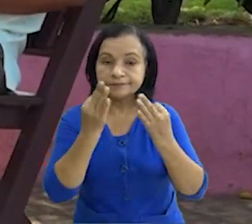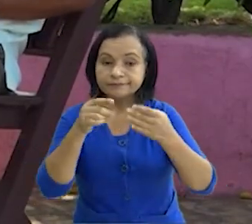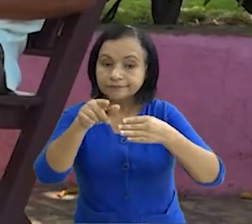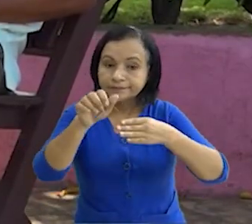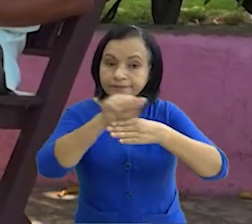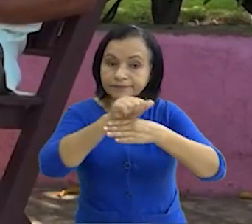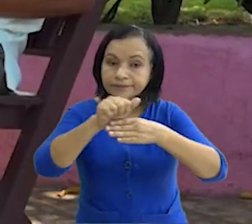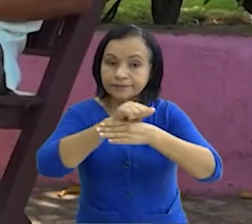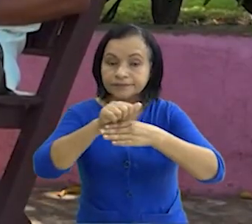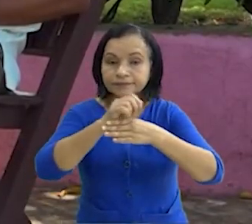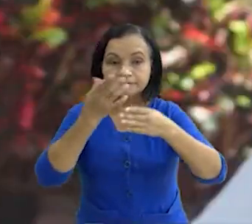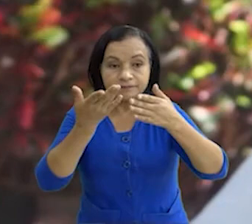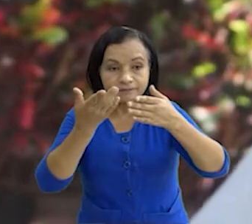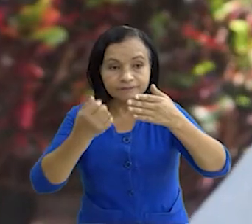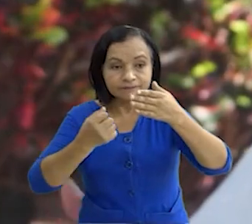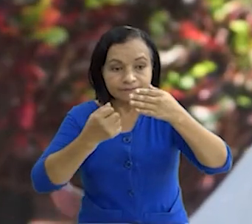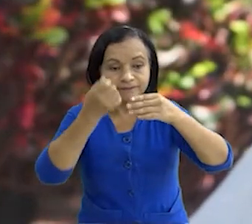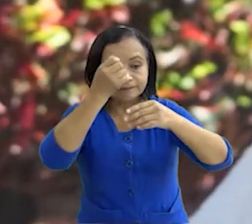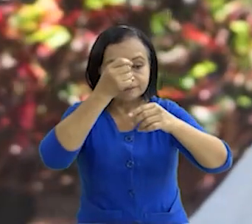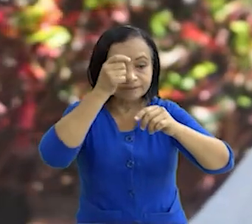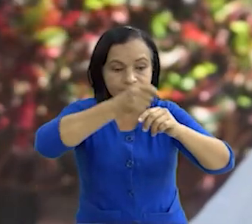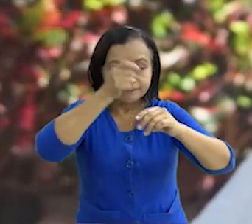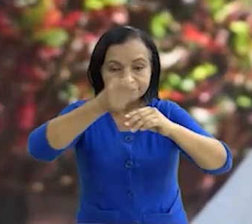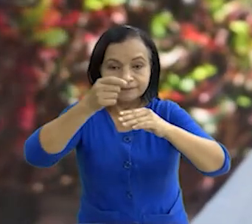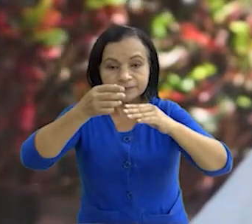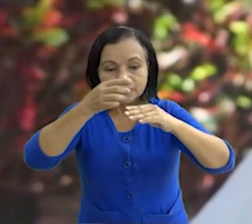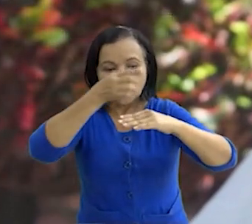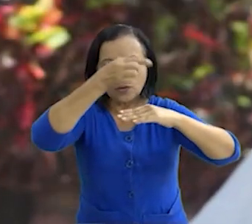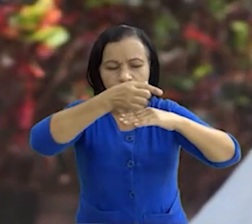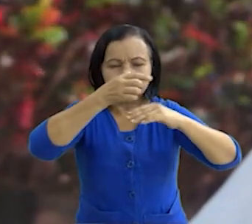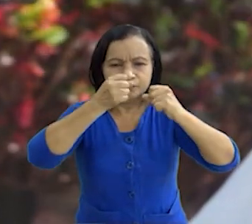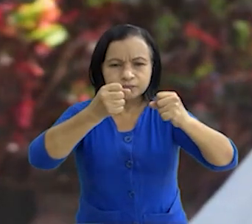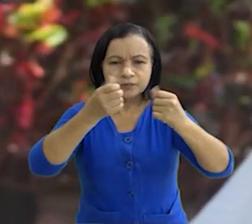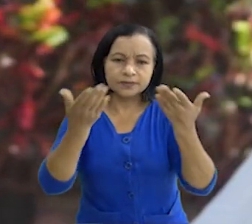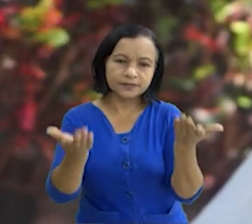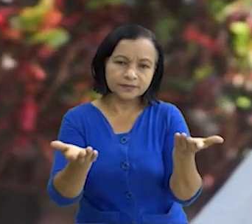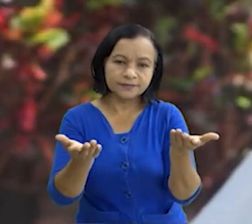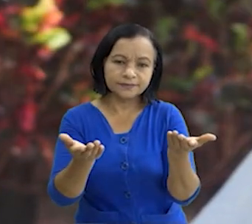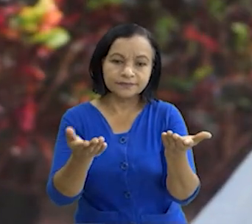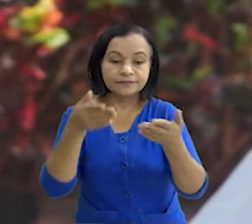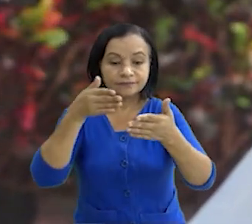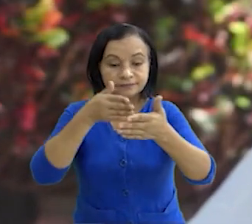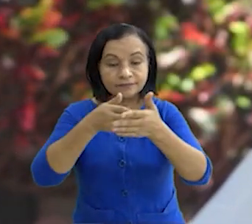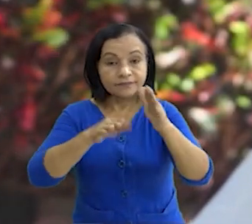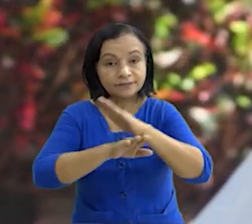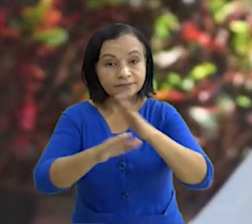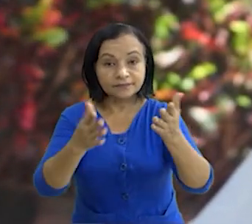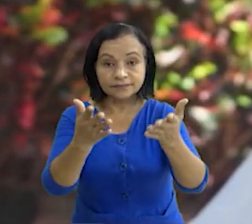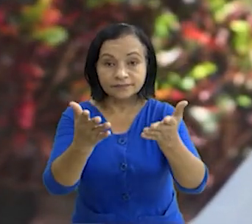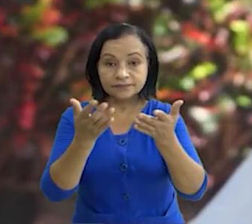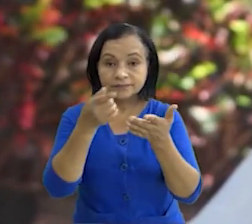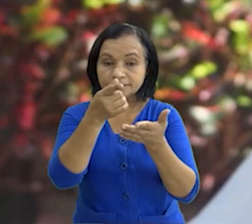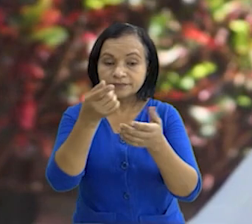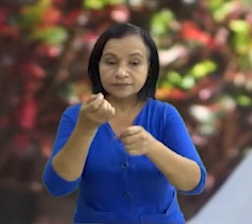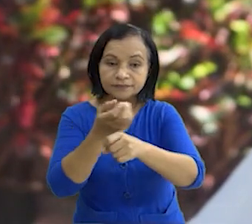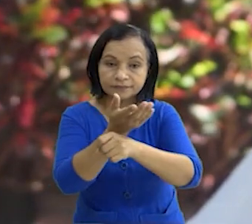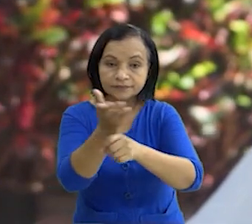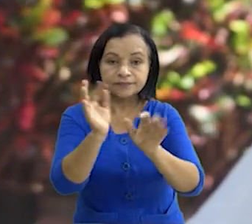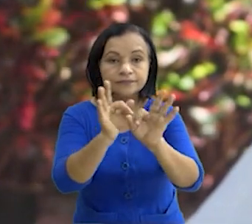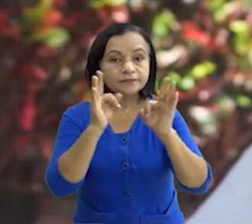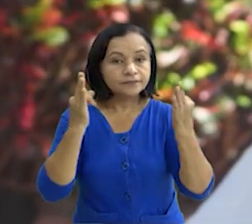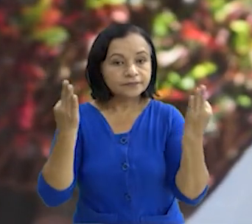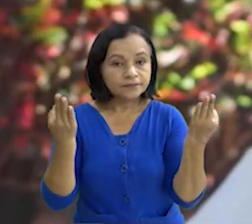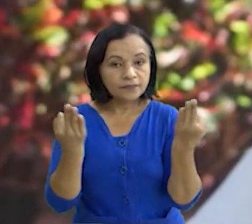prepare o para que afiance un poco más la retención de la teja. Así es, compañero. Ya para ir finalizando, quisiéramos que enviara un mensaje a la